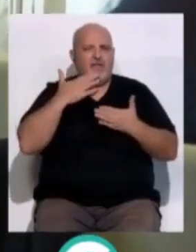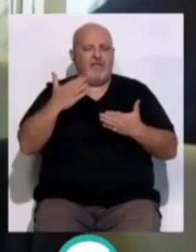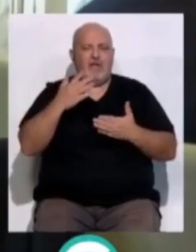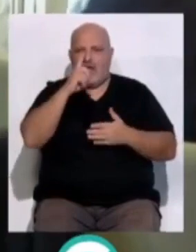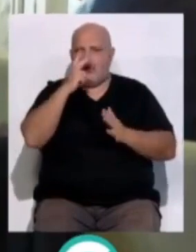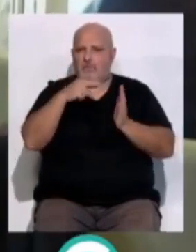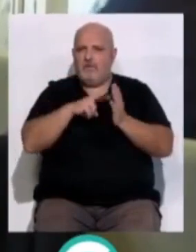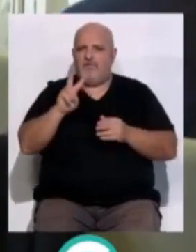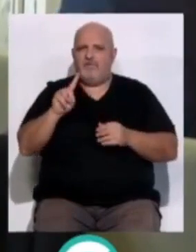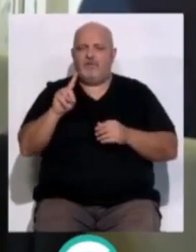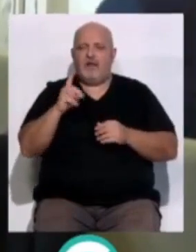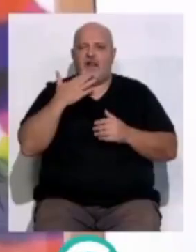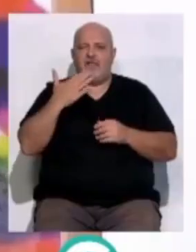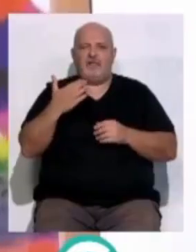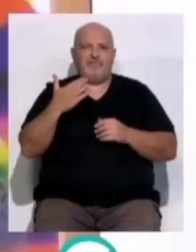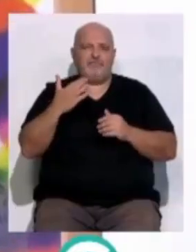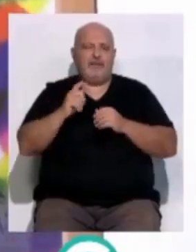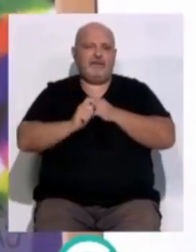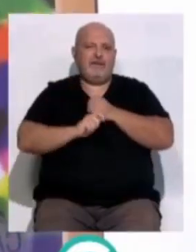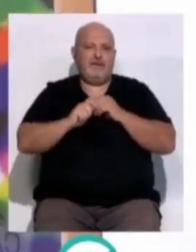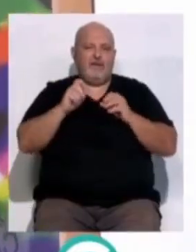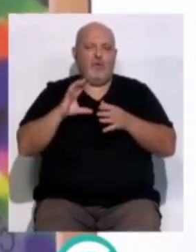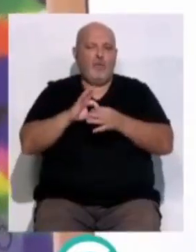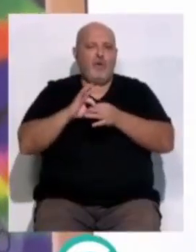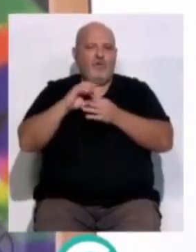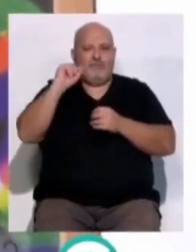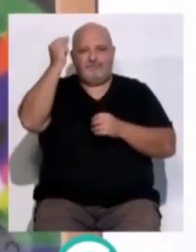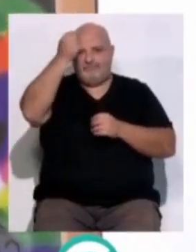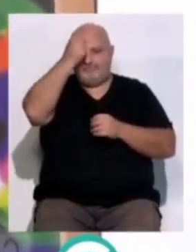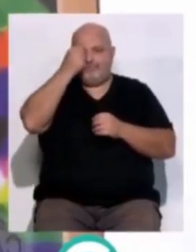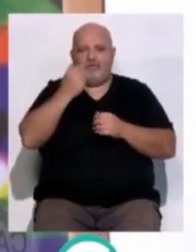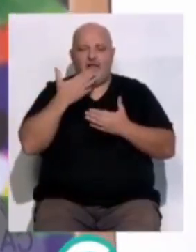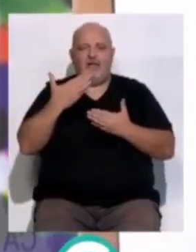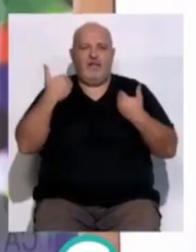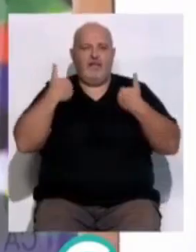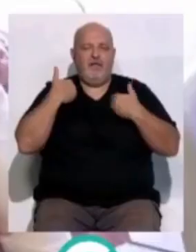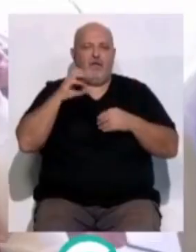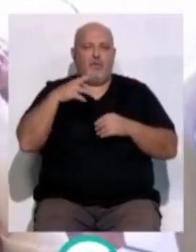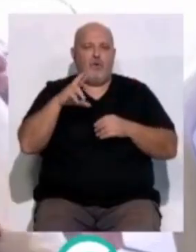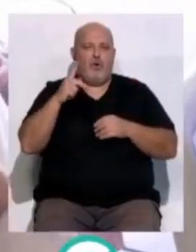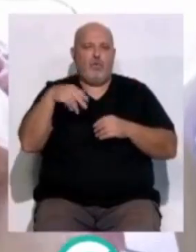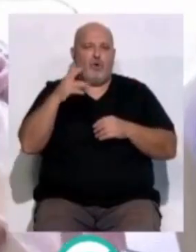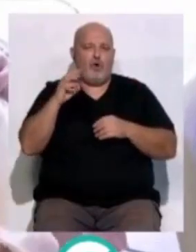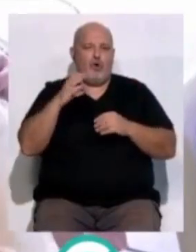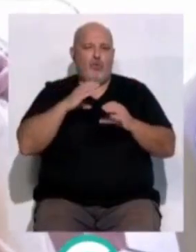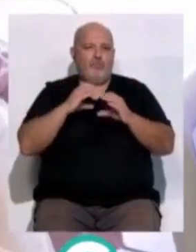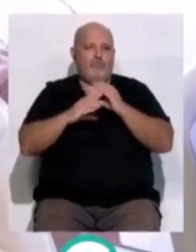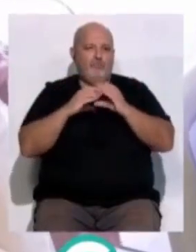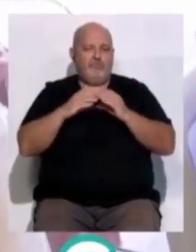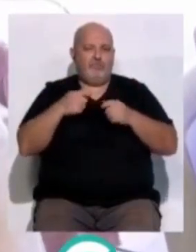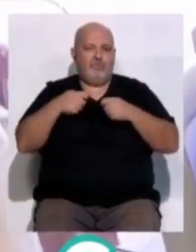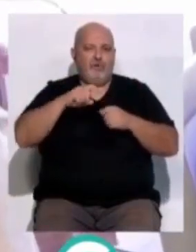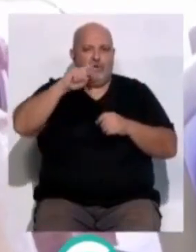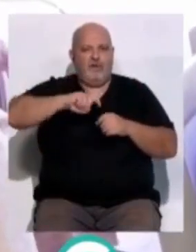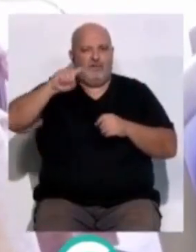el año 2021 fruto de la estrategia Unimos Talento, impulsada por Combo Comunicación, la agencia especializada en marketing y